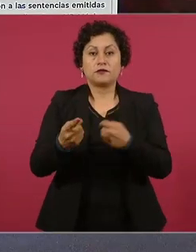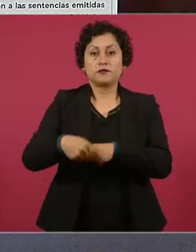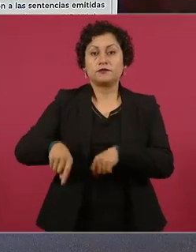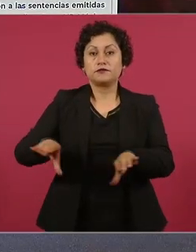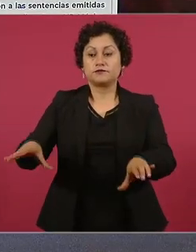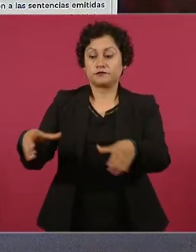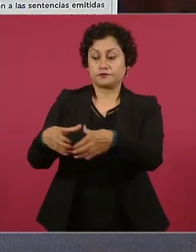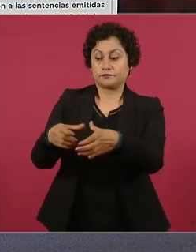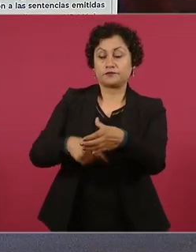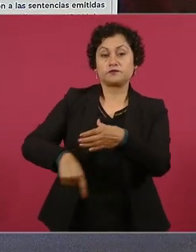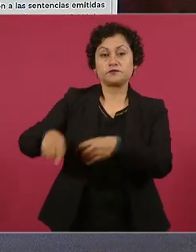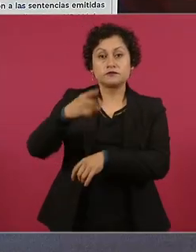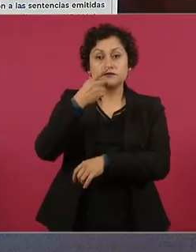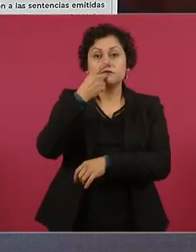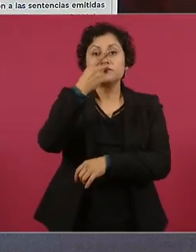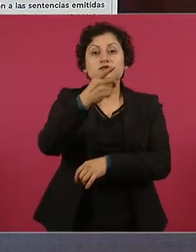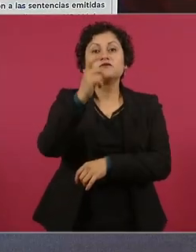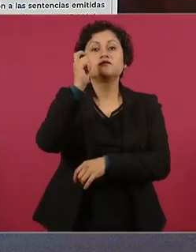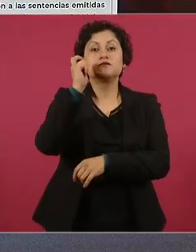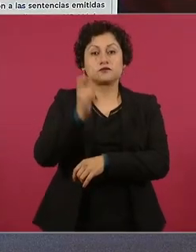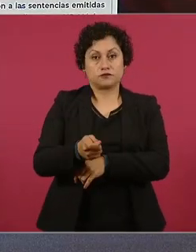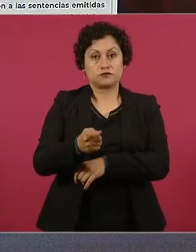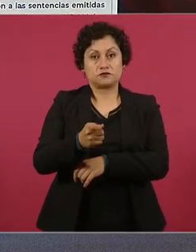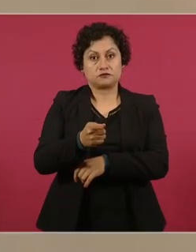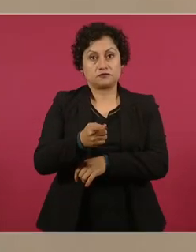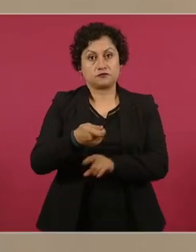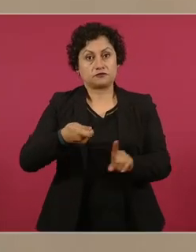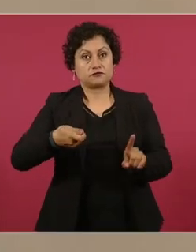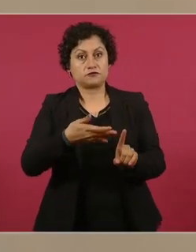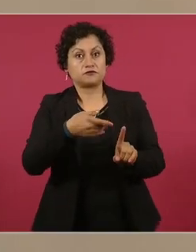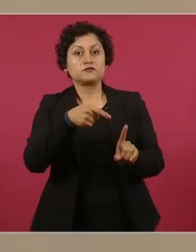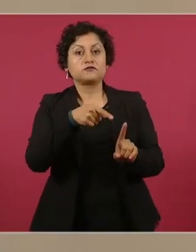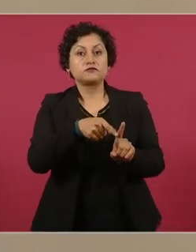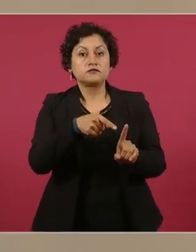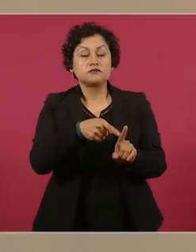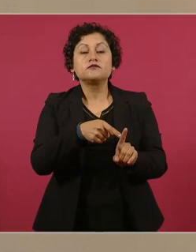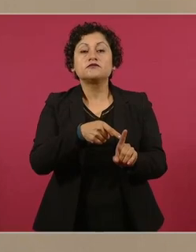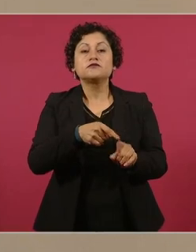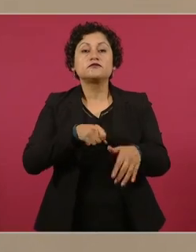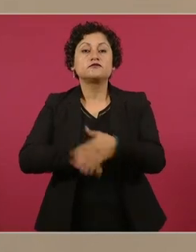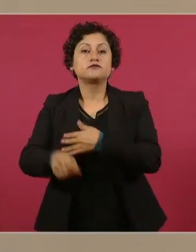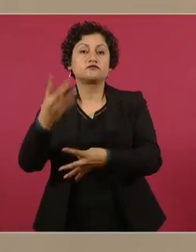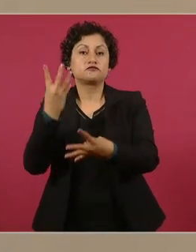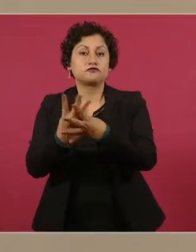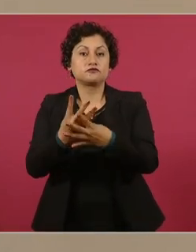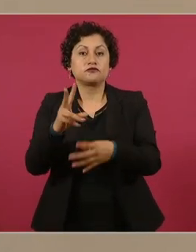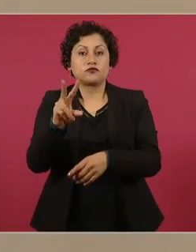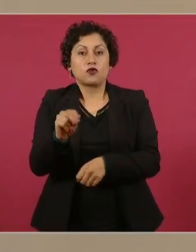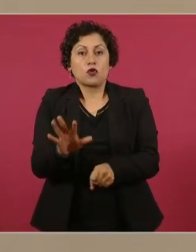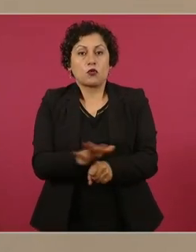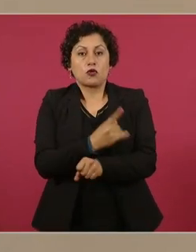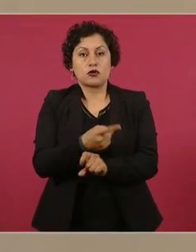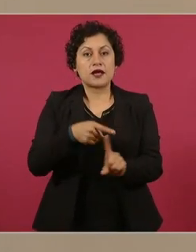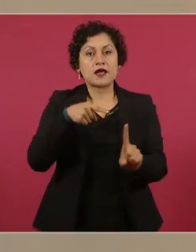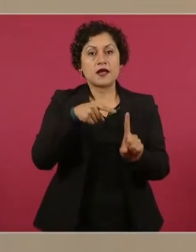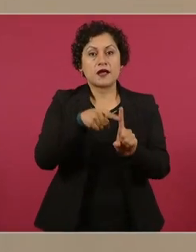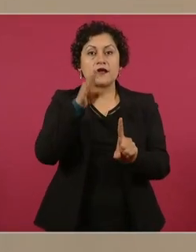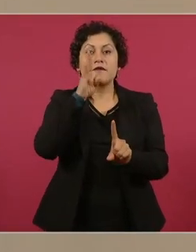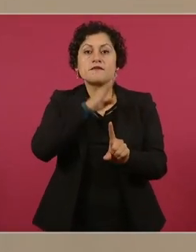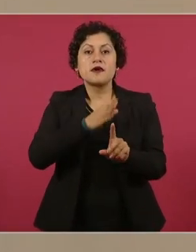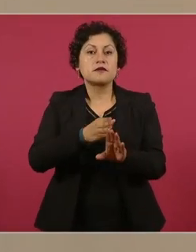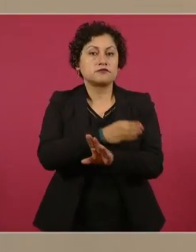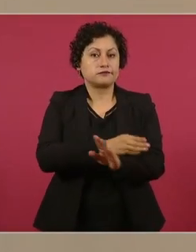prisión preventiva oficiosa impuesta a José Luis N. viola sus derechos convencionales en atención a las sentencias